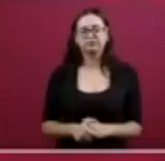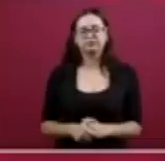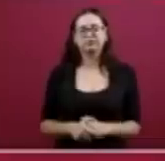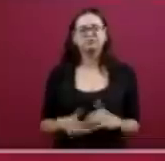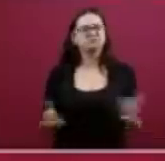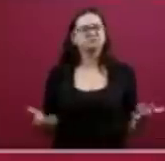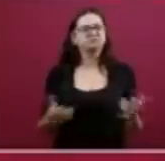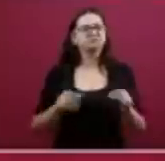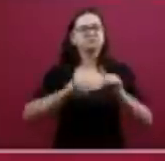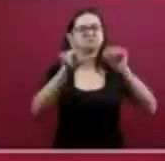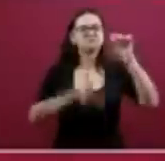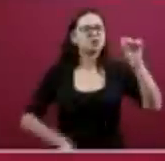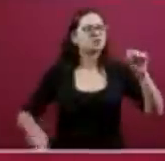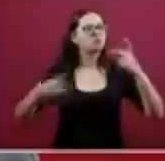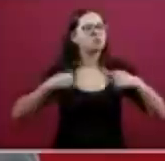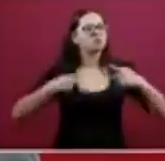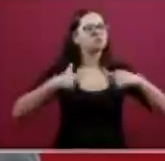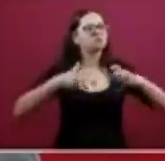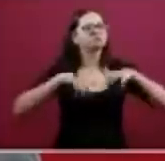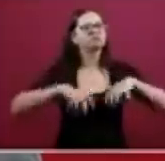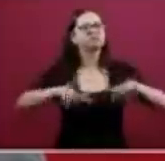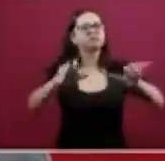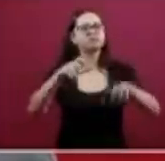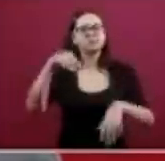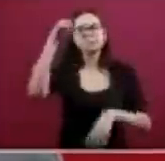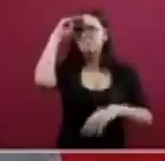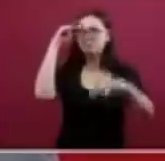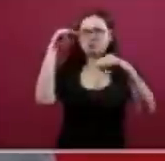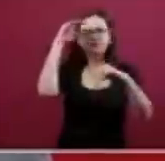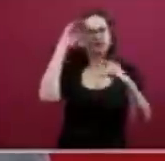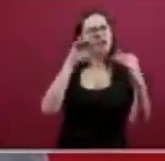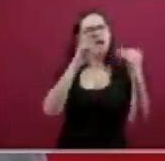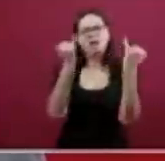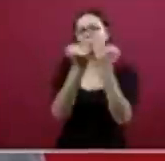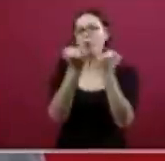todos los mexicanos, lo piensa